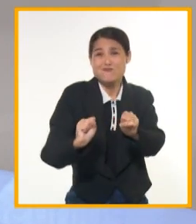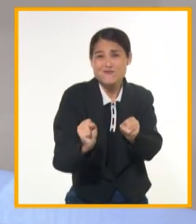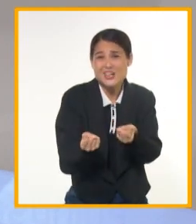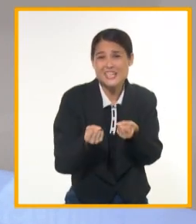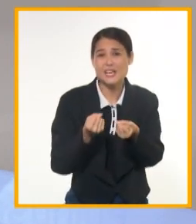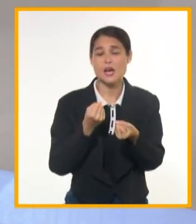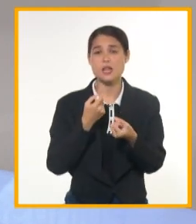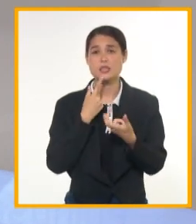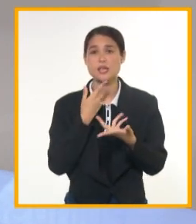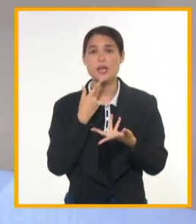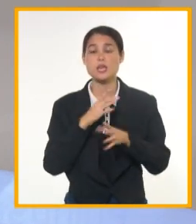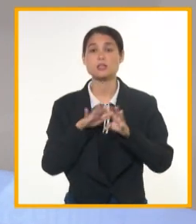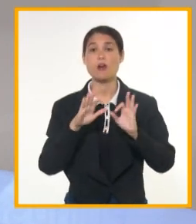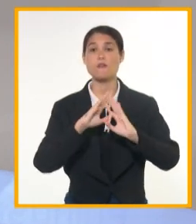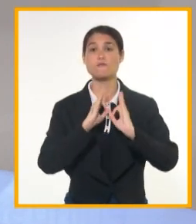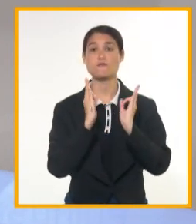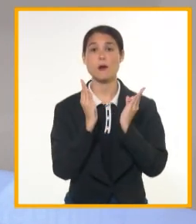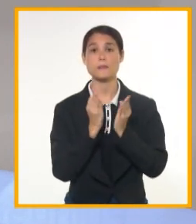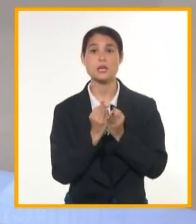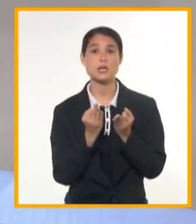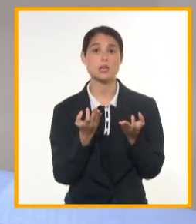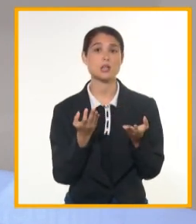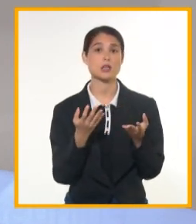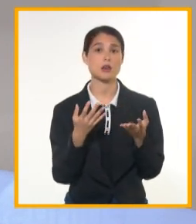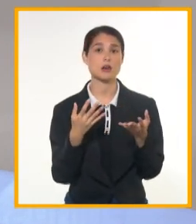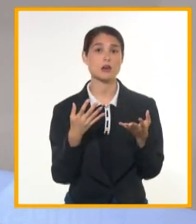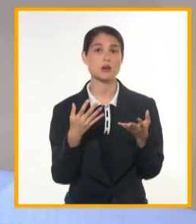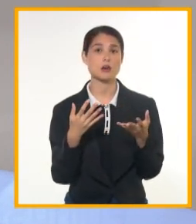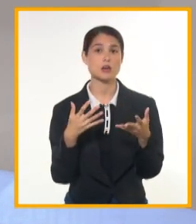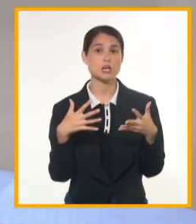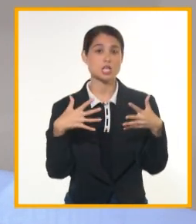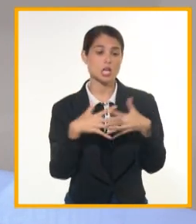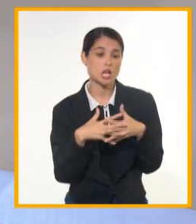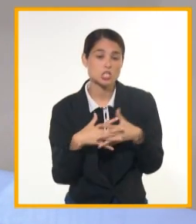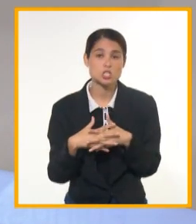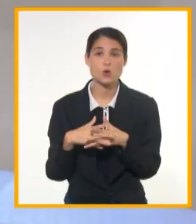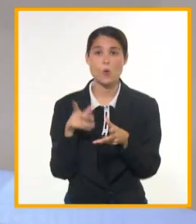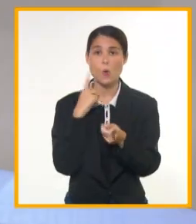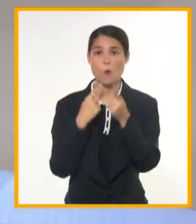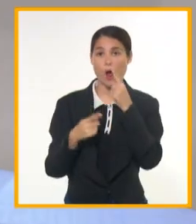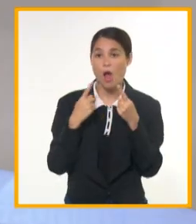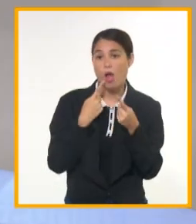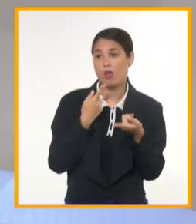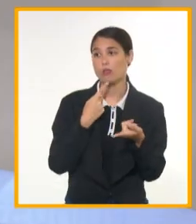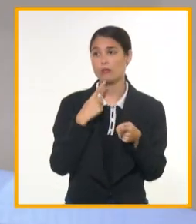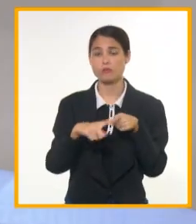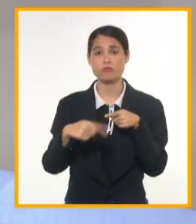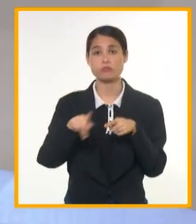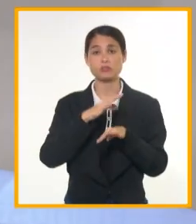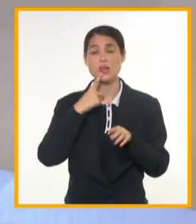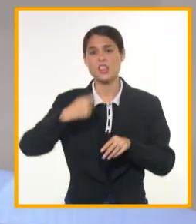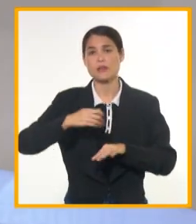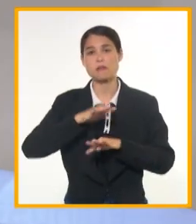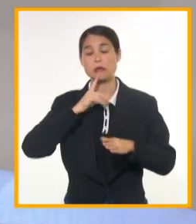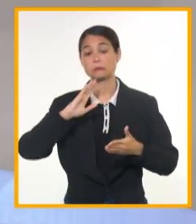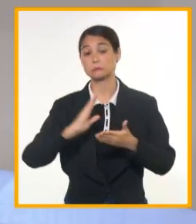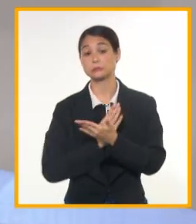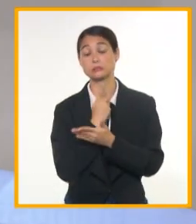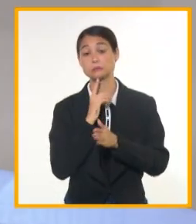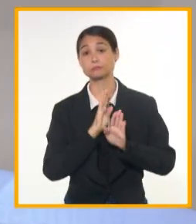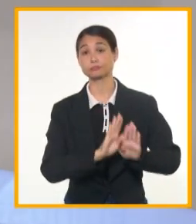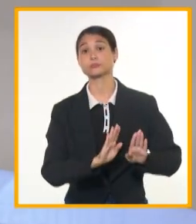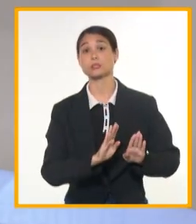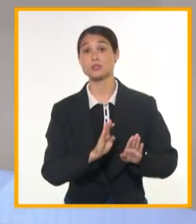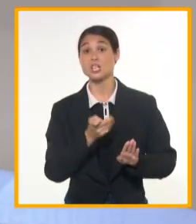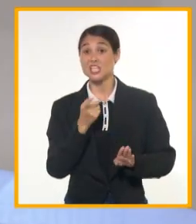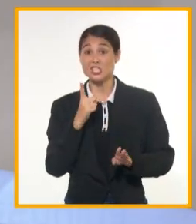renunciar prácticamente a cualquier vínculo con el país que los vio nacer, por muchas razones, de todo tipo. Si no, no pueden ser